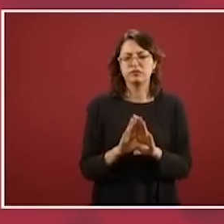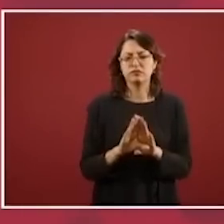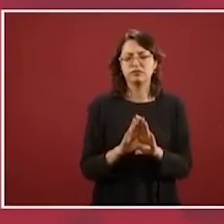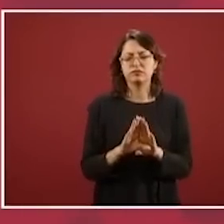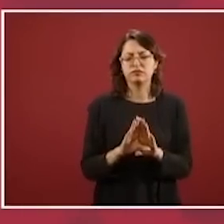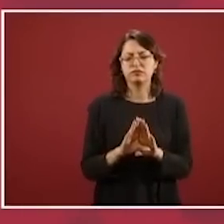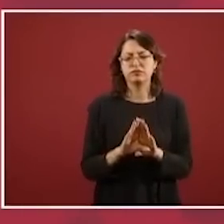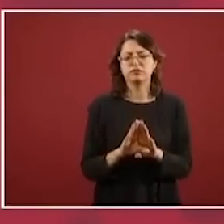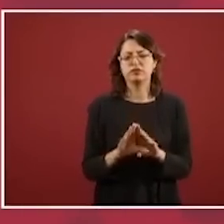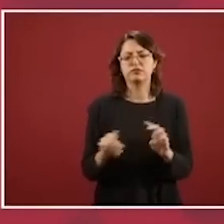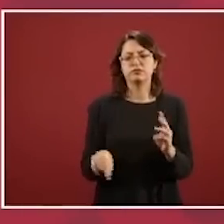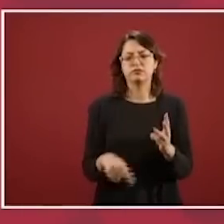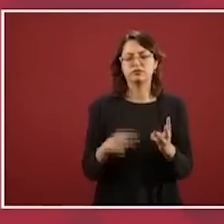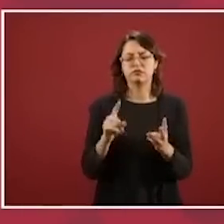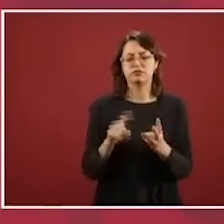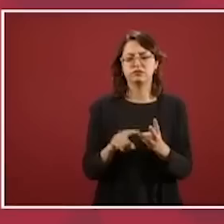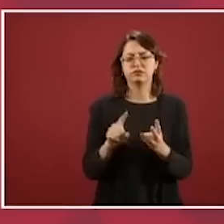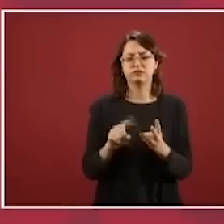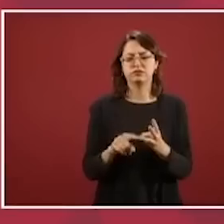Y